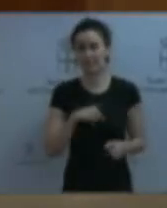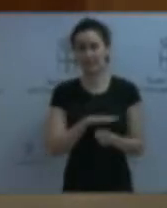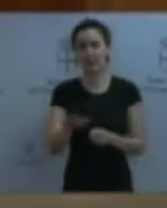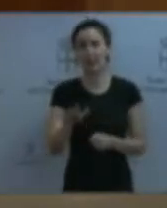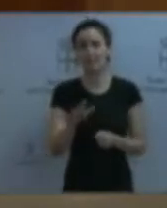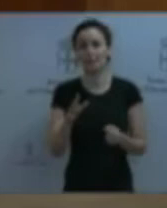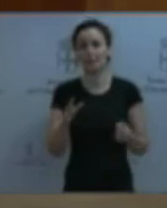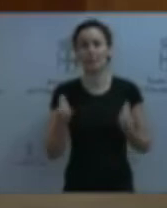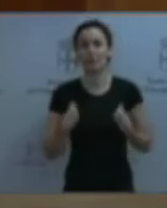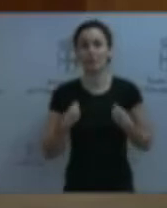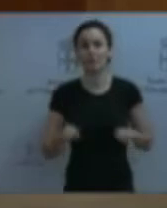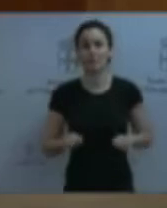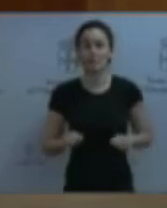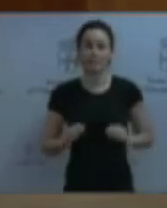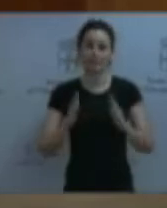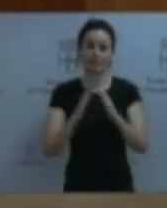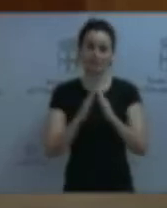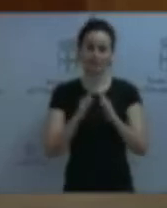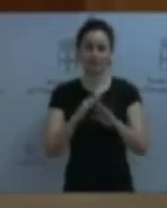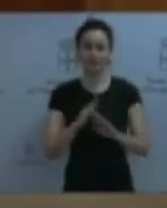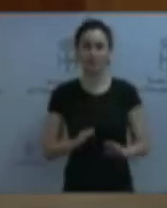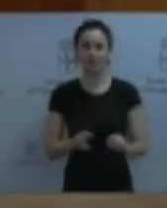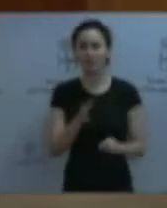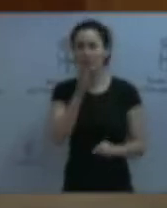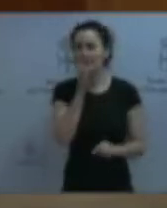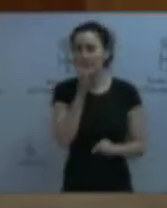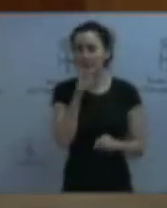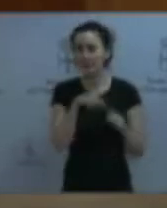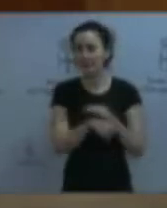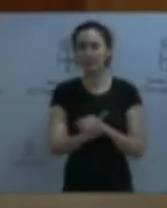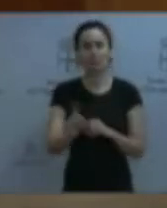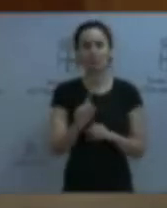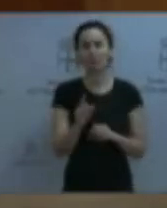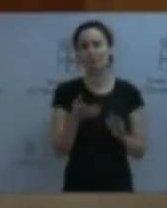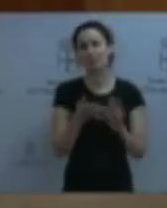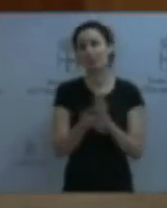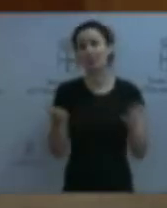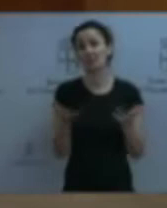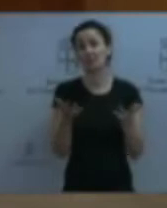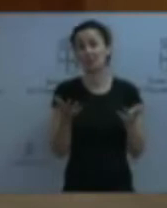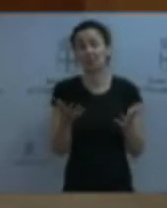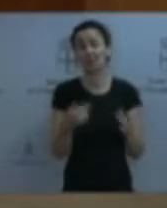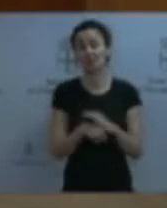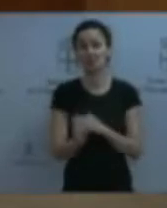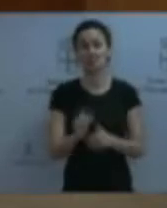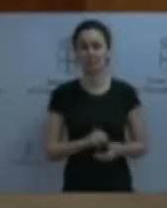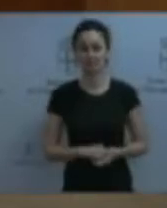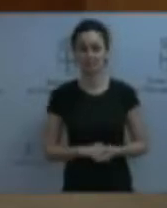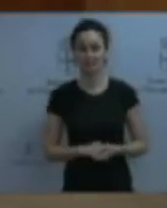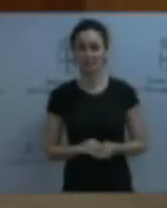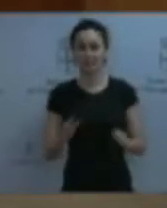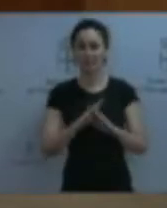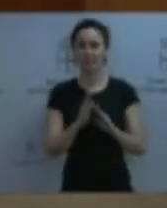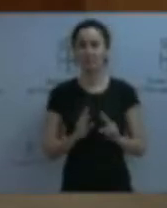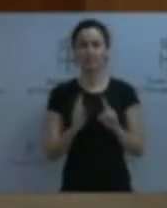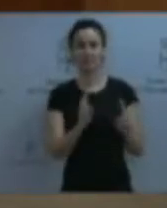de vivienda en particular, no es ya la pésima gestión, es que no se tramita la urgencia. A este término